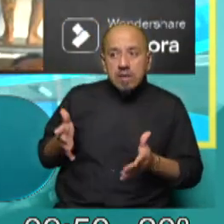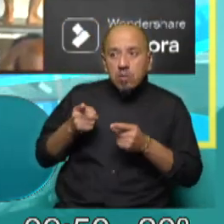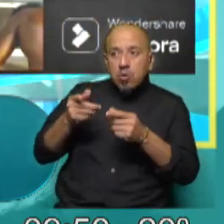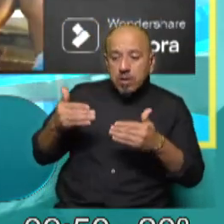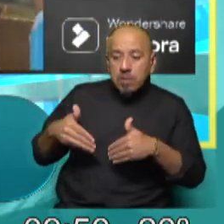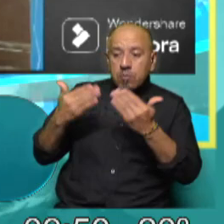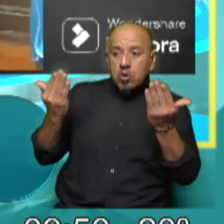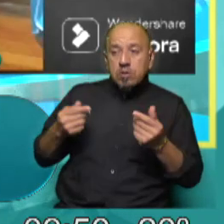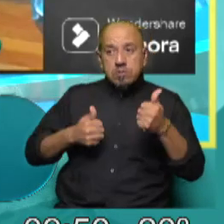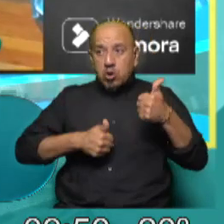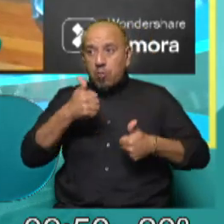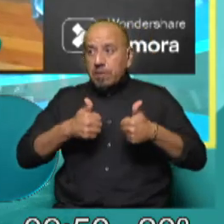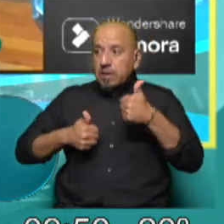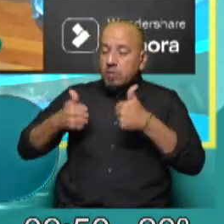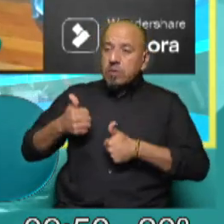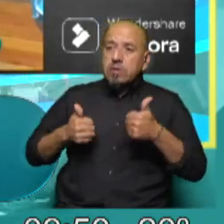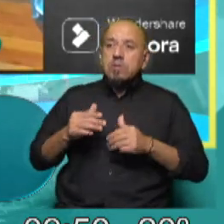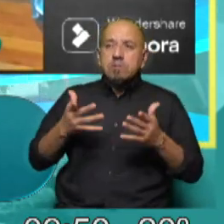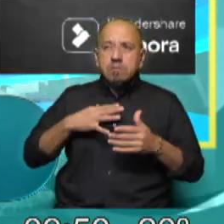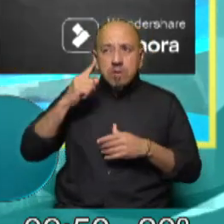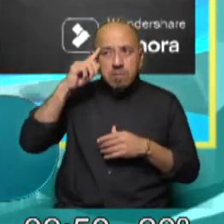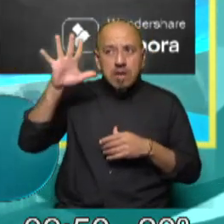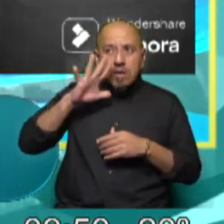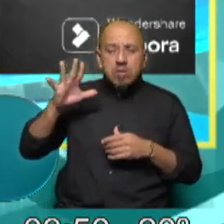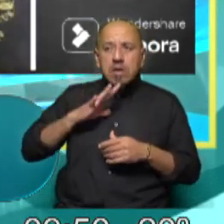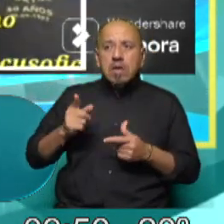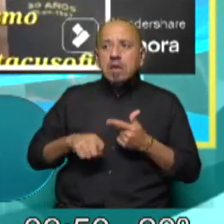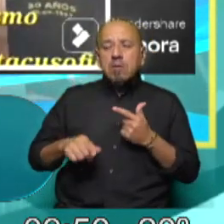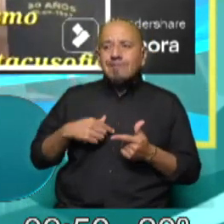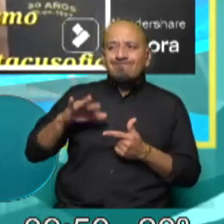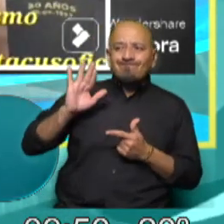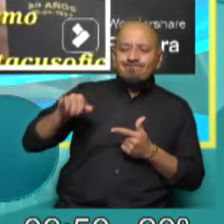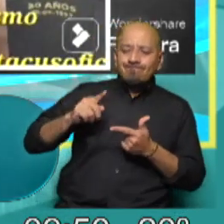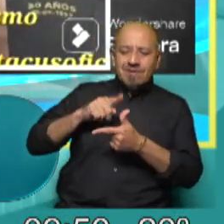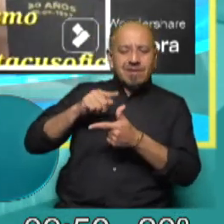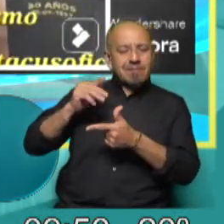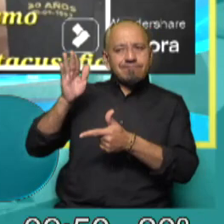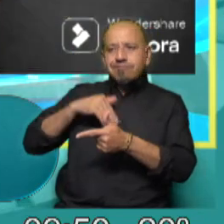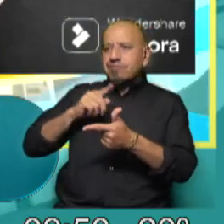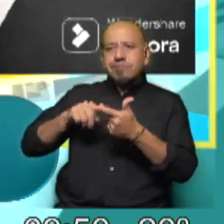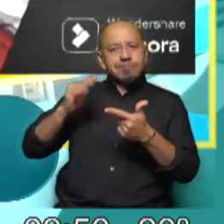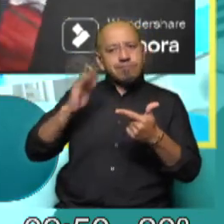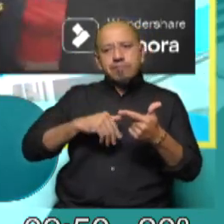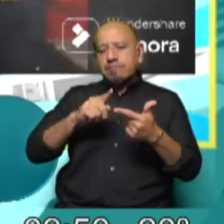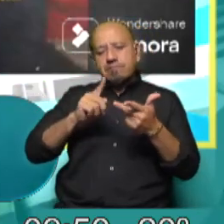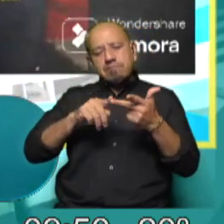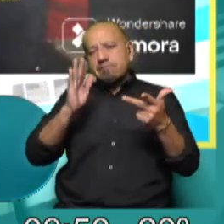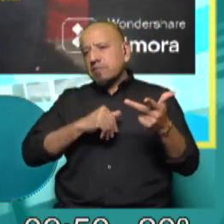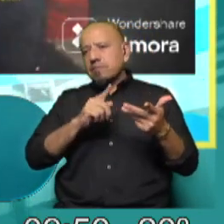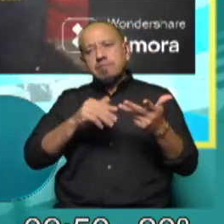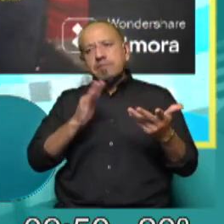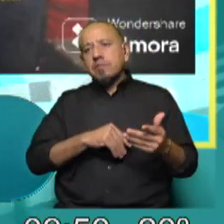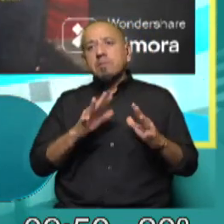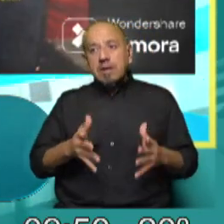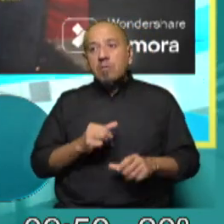campeón, porque es competir con otros, imagino que hay un montón de renuncias que vos elegís durante muchos años para llegar a los niveles